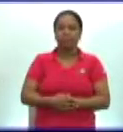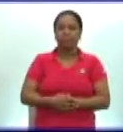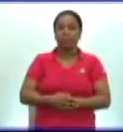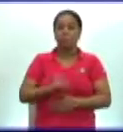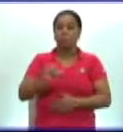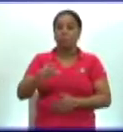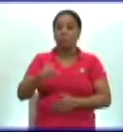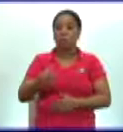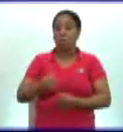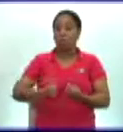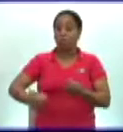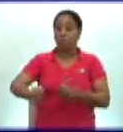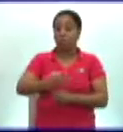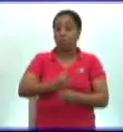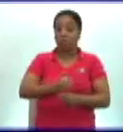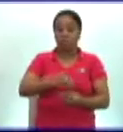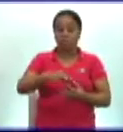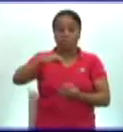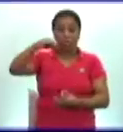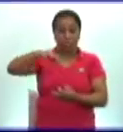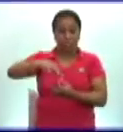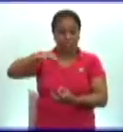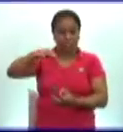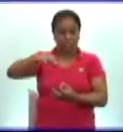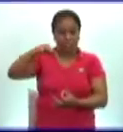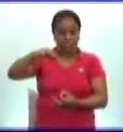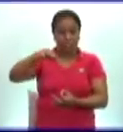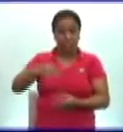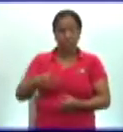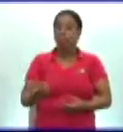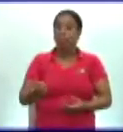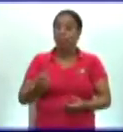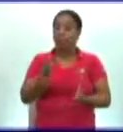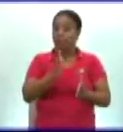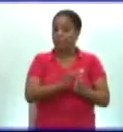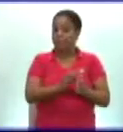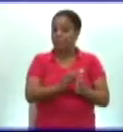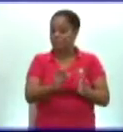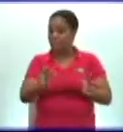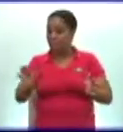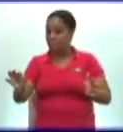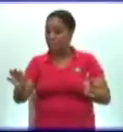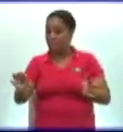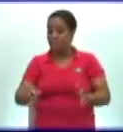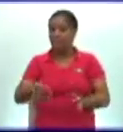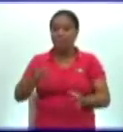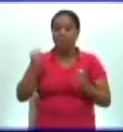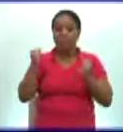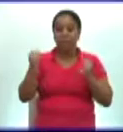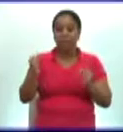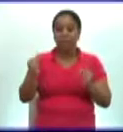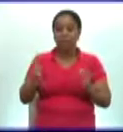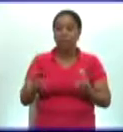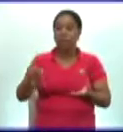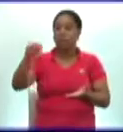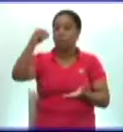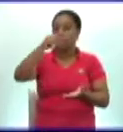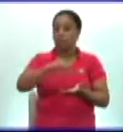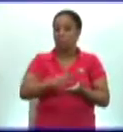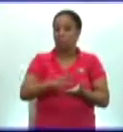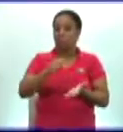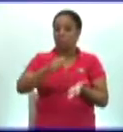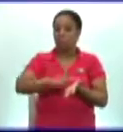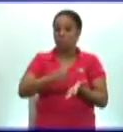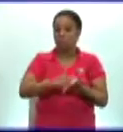Cuando utilizamos el dinamómetro para medir las fuerzas, al mover el bloque de madera, pero en este caso